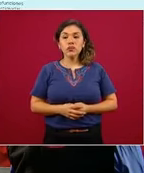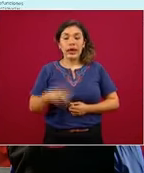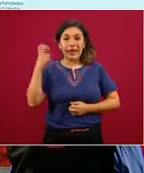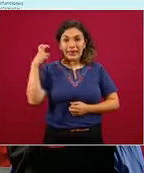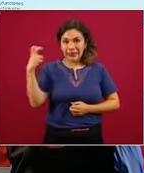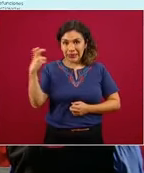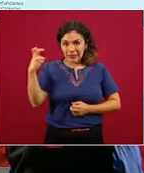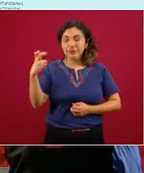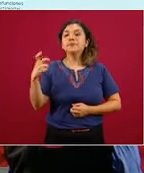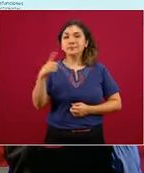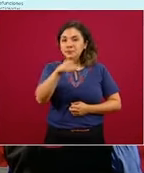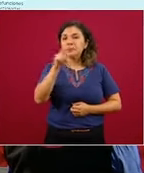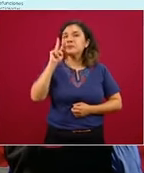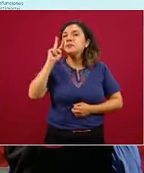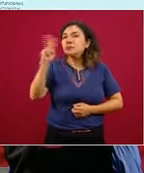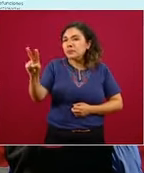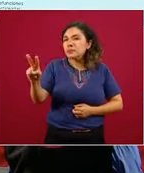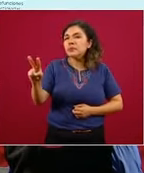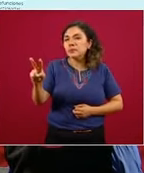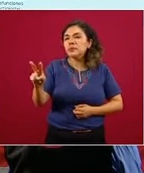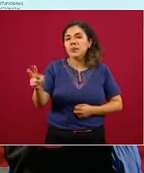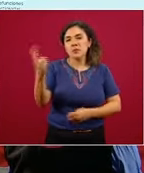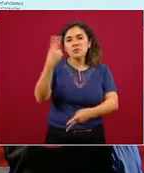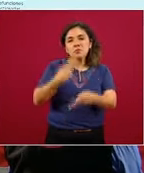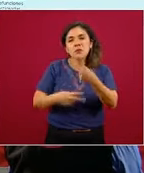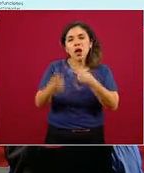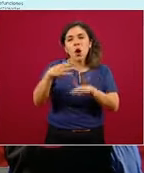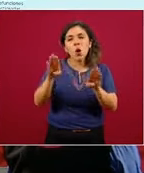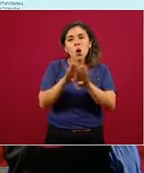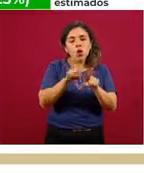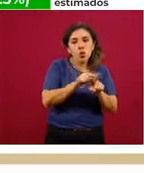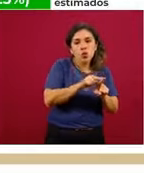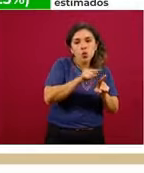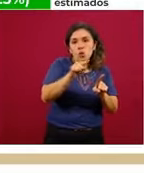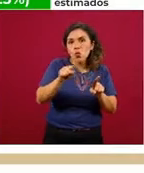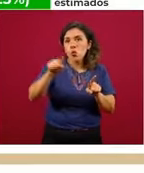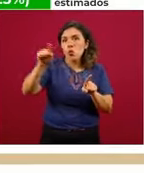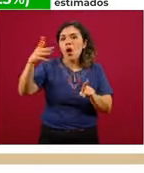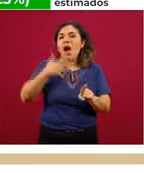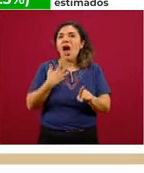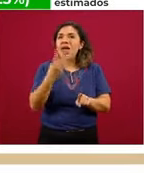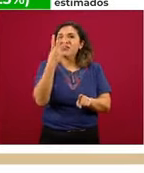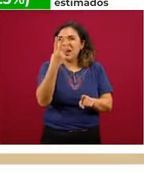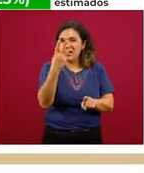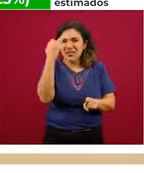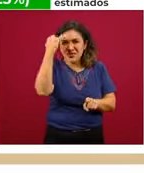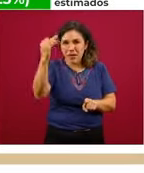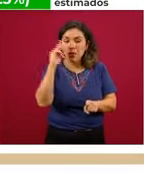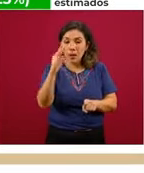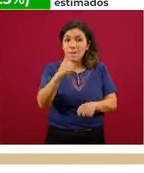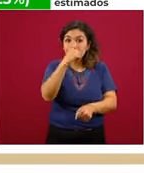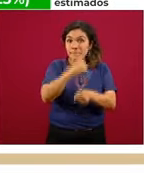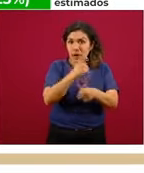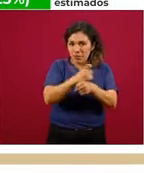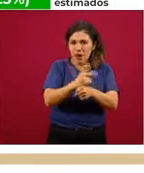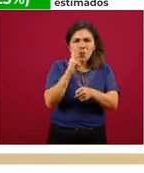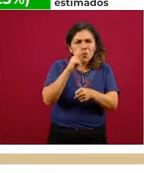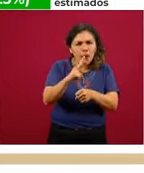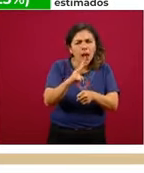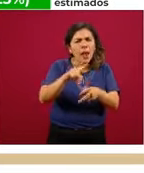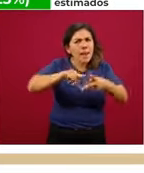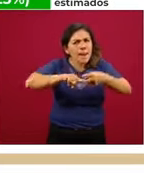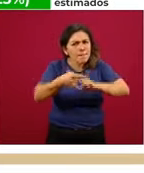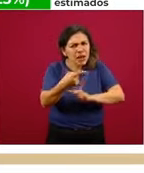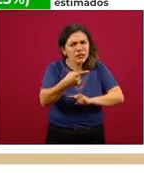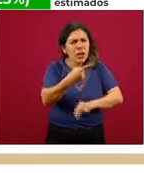está. Veamos cómo la curva de epidémica de Zacatecas tiene prácticamente 3 momentos. Ese primer momento que observamos desde